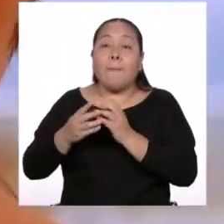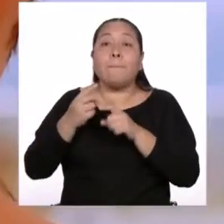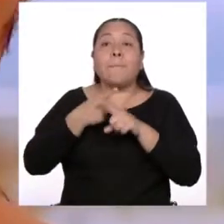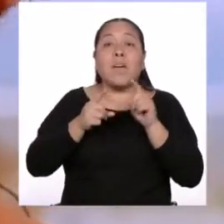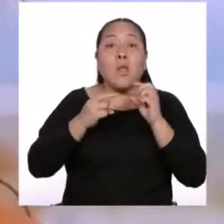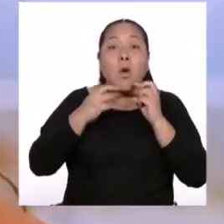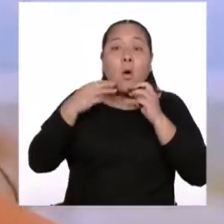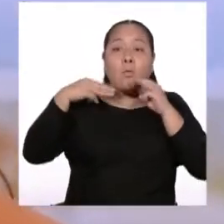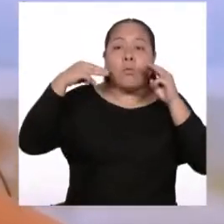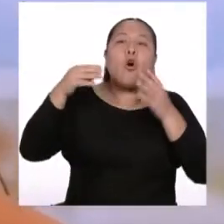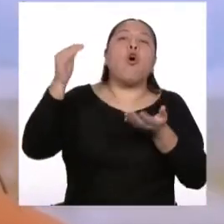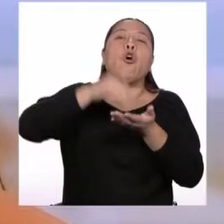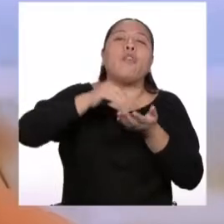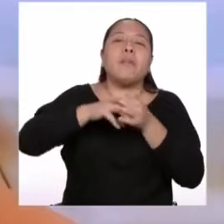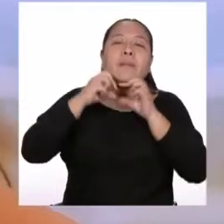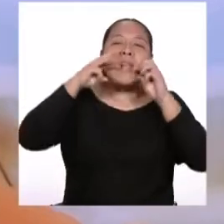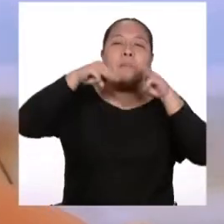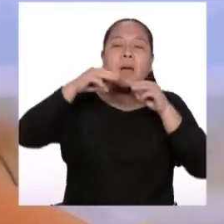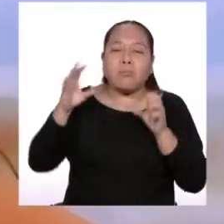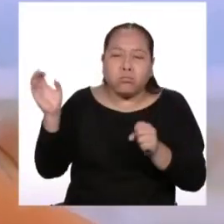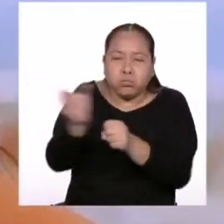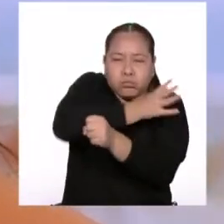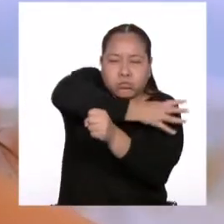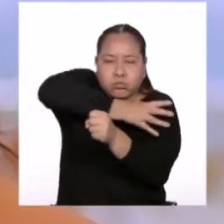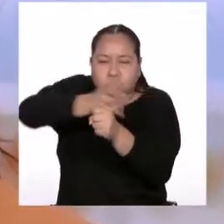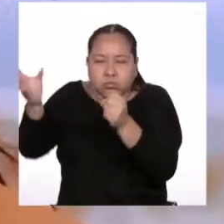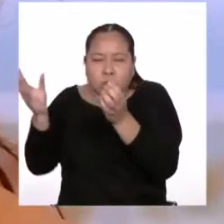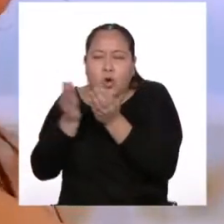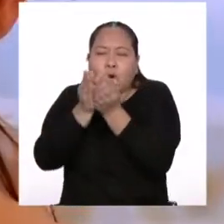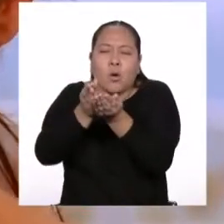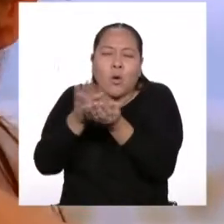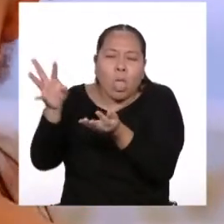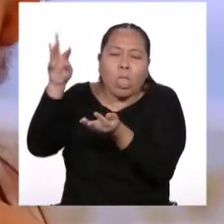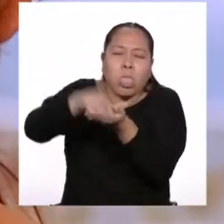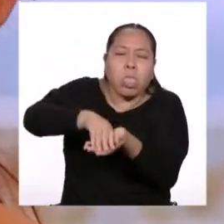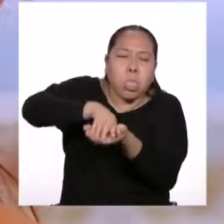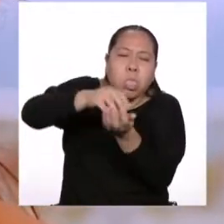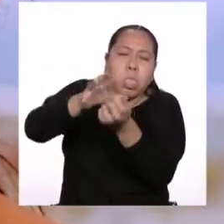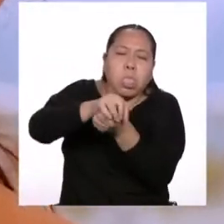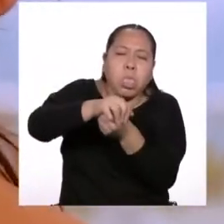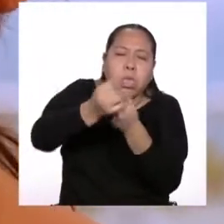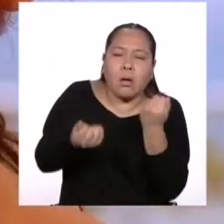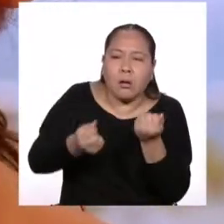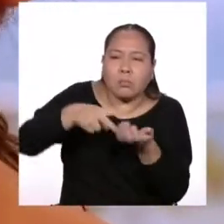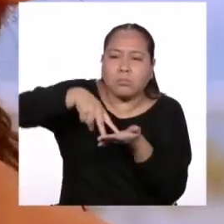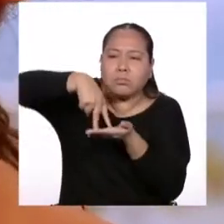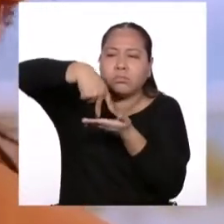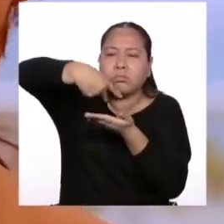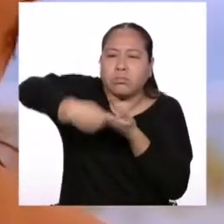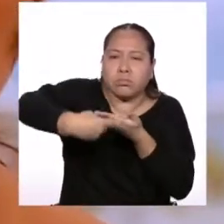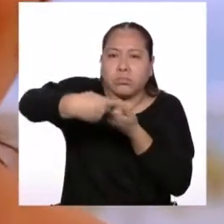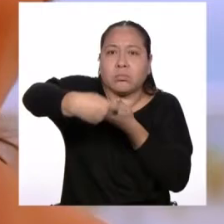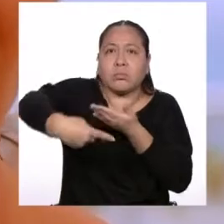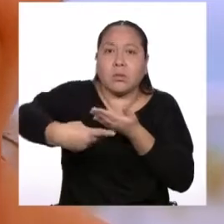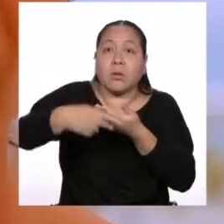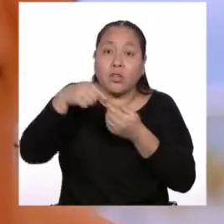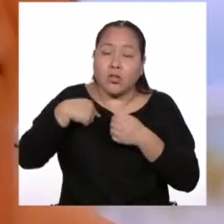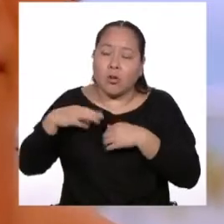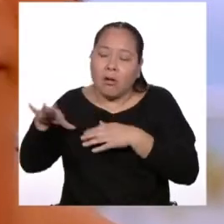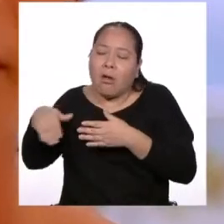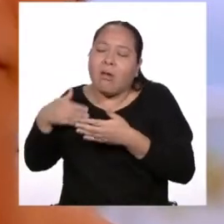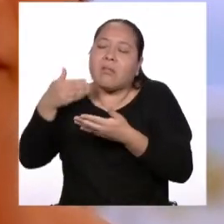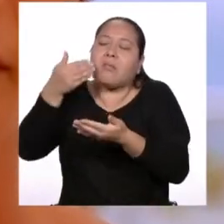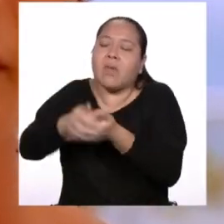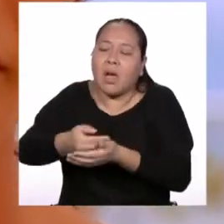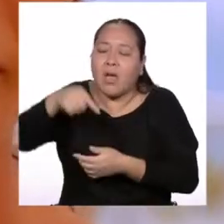insuflando vientos que agitaron el infinito mar, destruyendo mi nave. Fue así que el viento y el mar me enviaron hasta estas